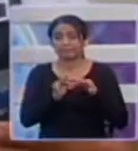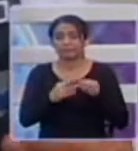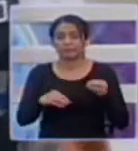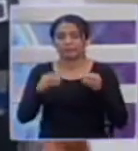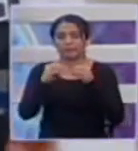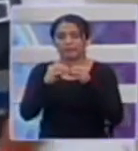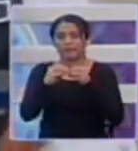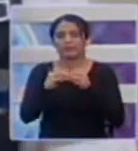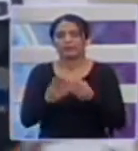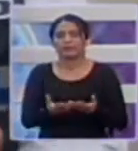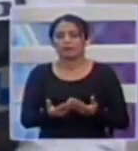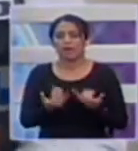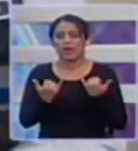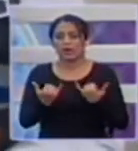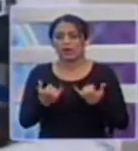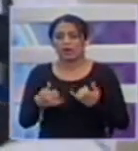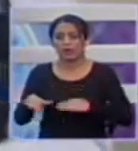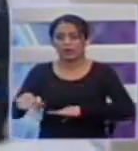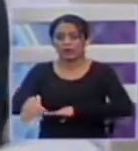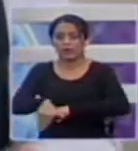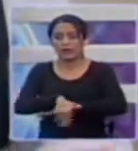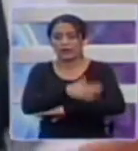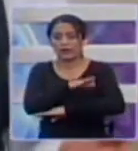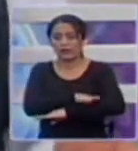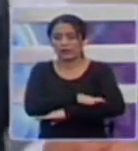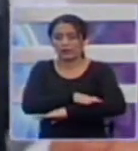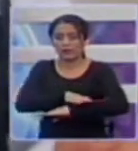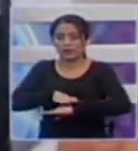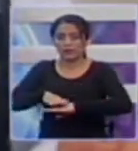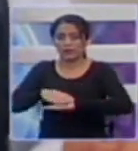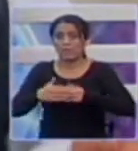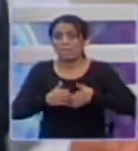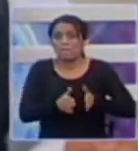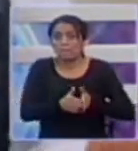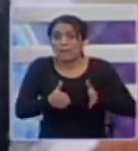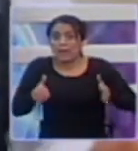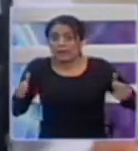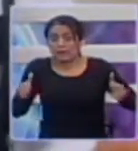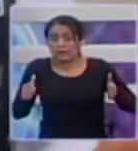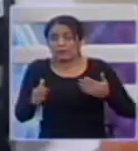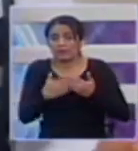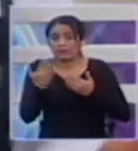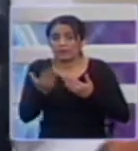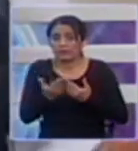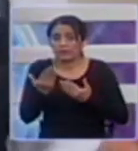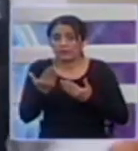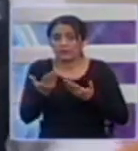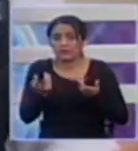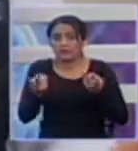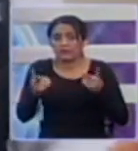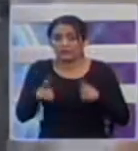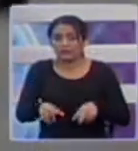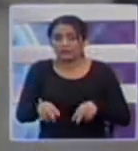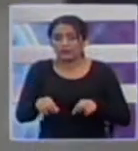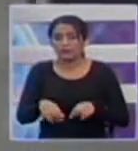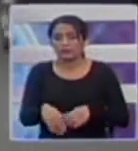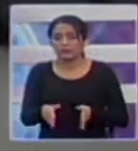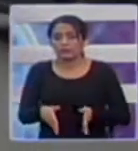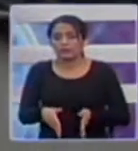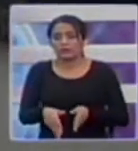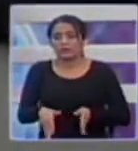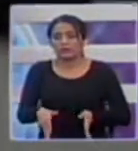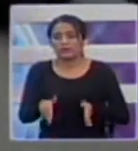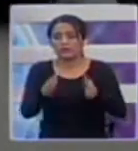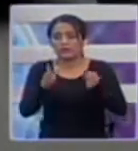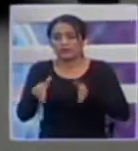la ampliación de las aceras junto al terminal terrestre y se está haciendo una reubicación del eje del parterre central de la vía. El simulador